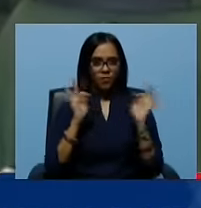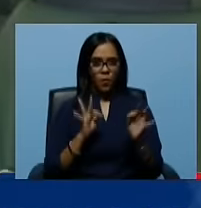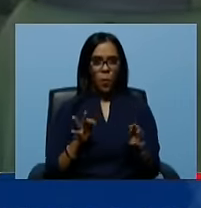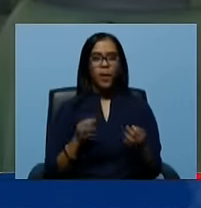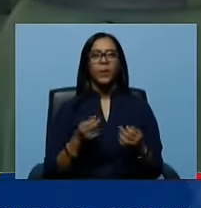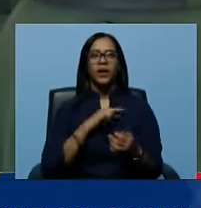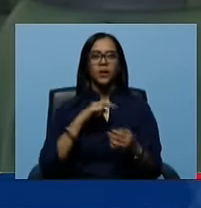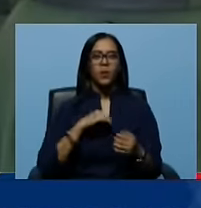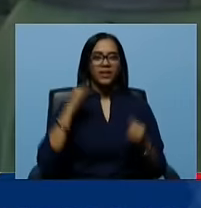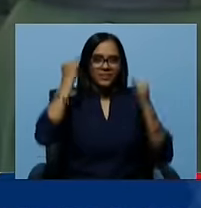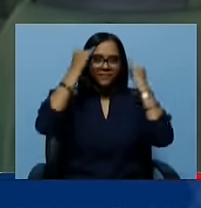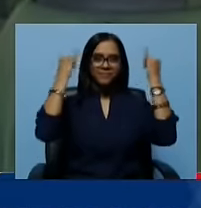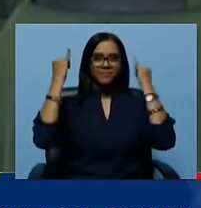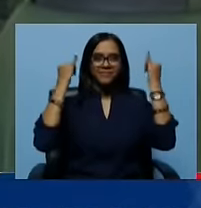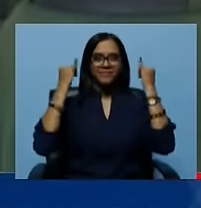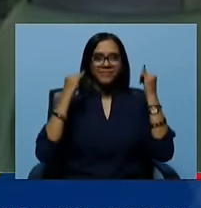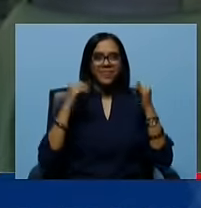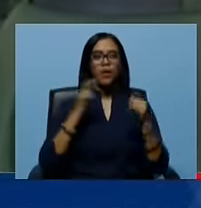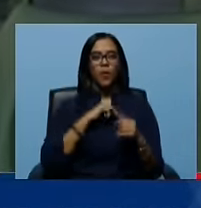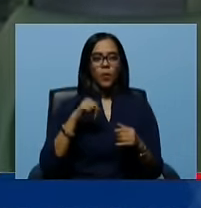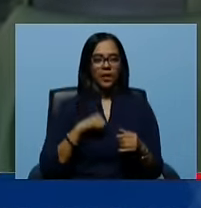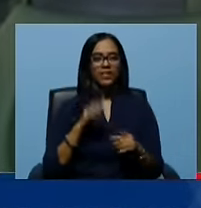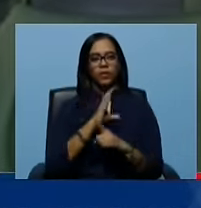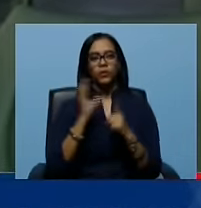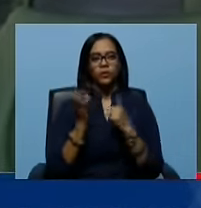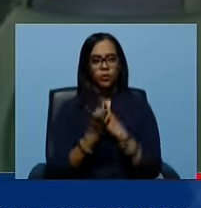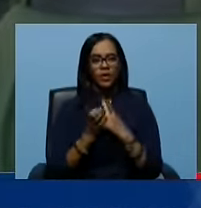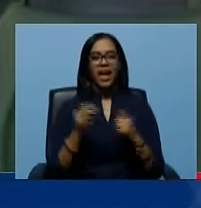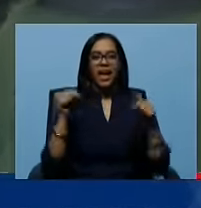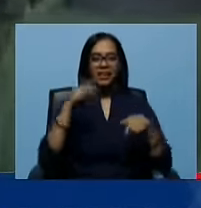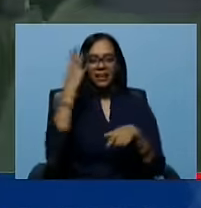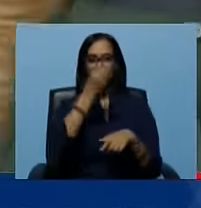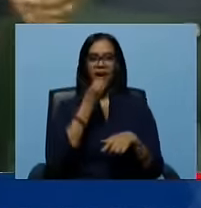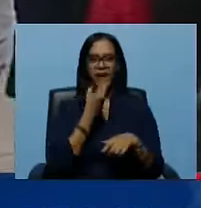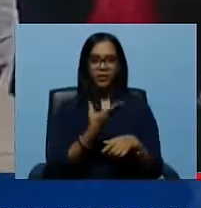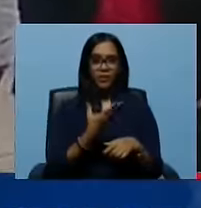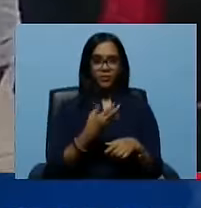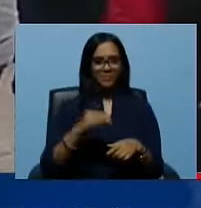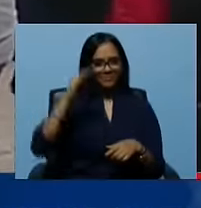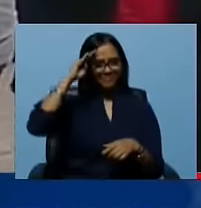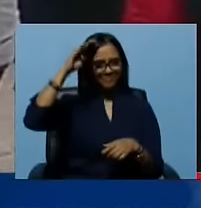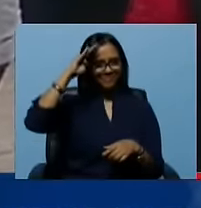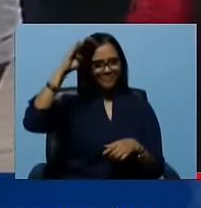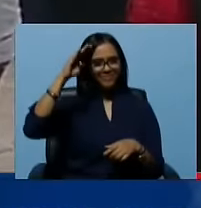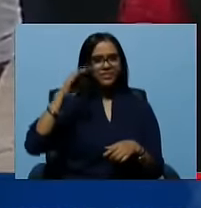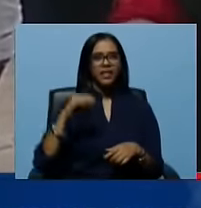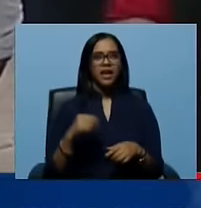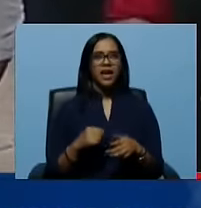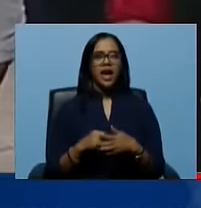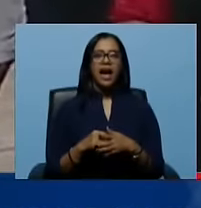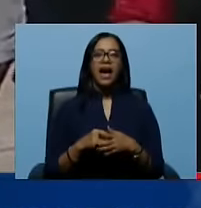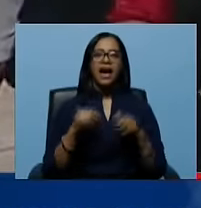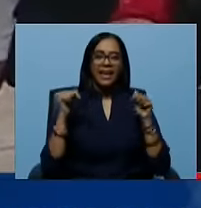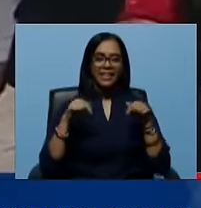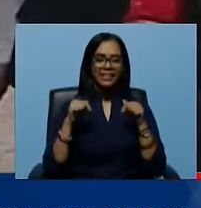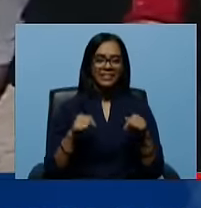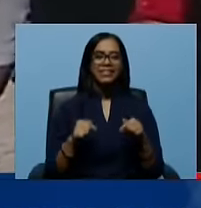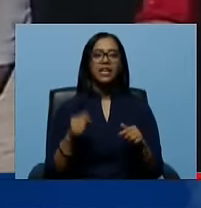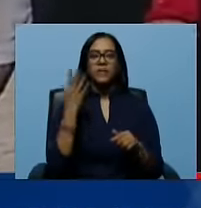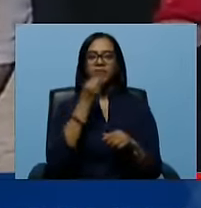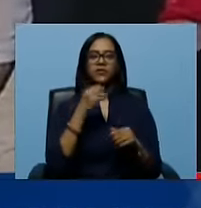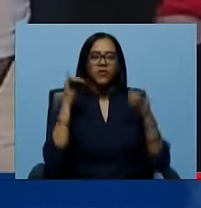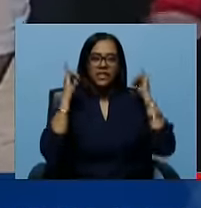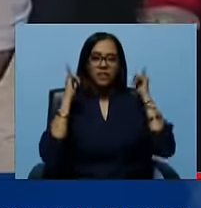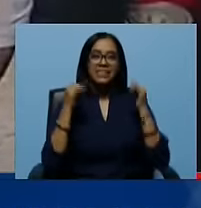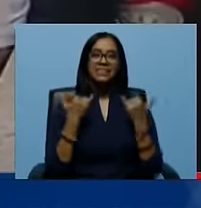con nuestra idiosincrasia, con nuestra cultura, a este maravilloso festival, como ya lo mencioné anteriormente. De